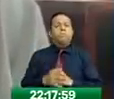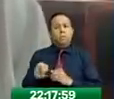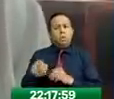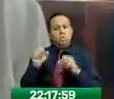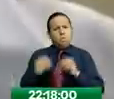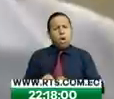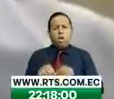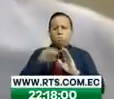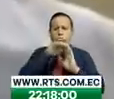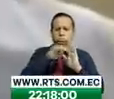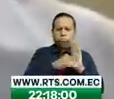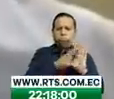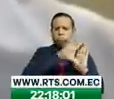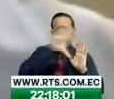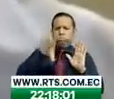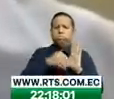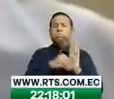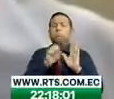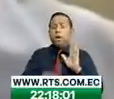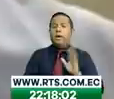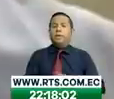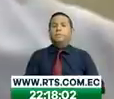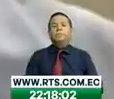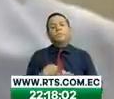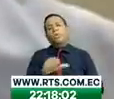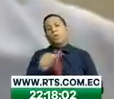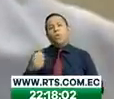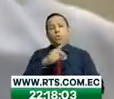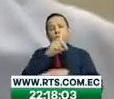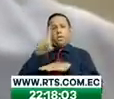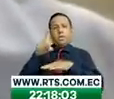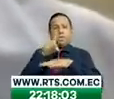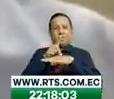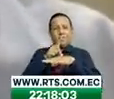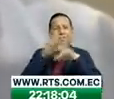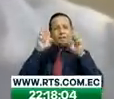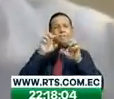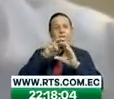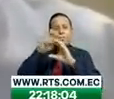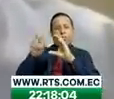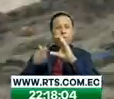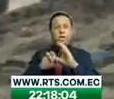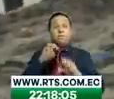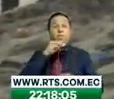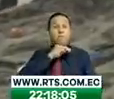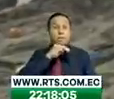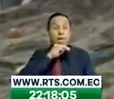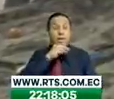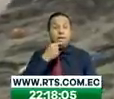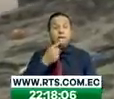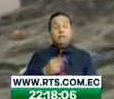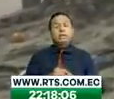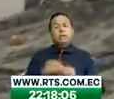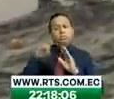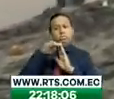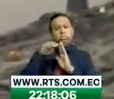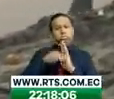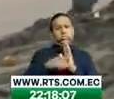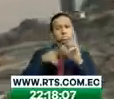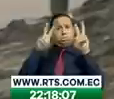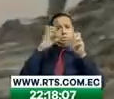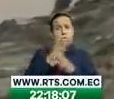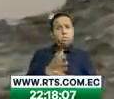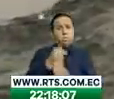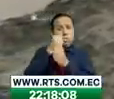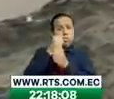los protocolos. Por otro lado, el director municipal de turismo de Manta expresa que con los protocolos de seguridad necesaria